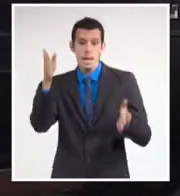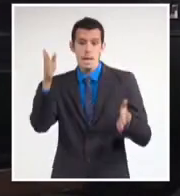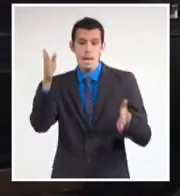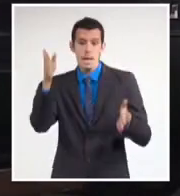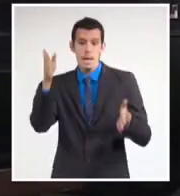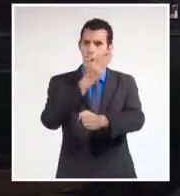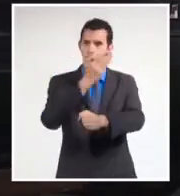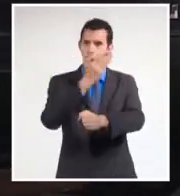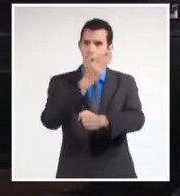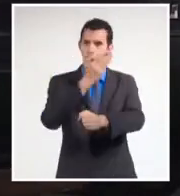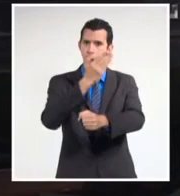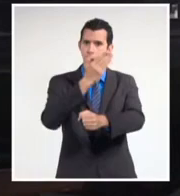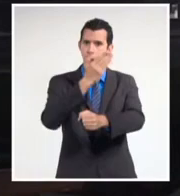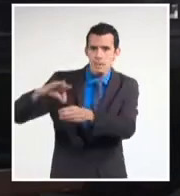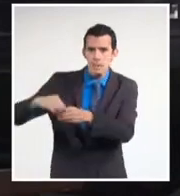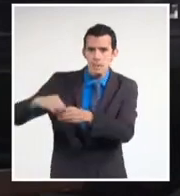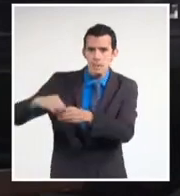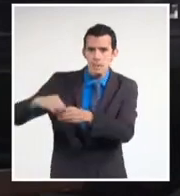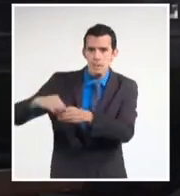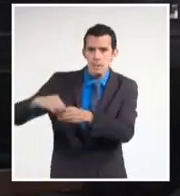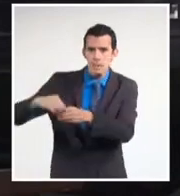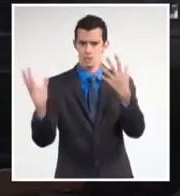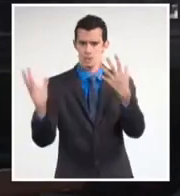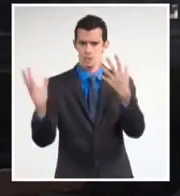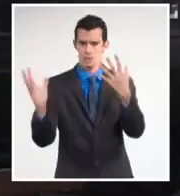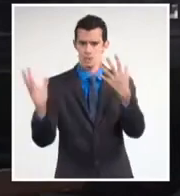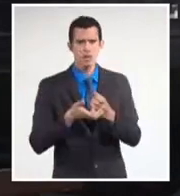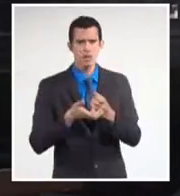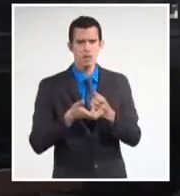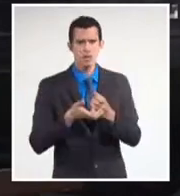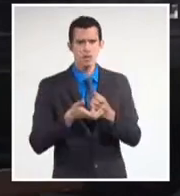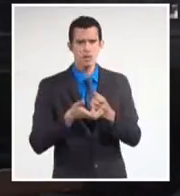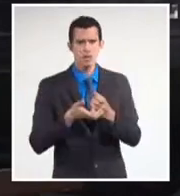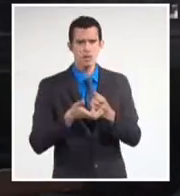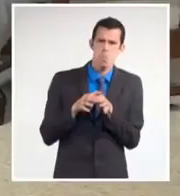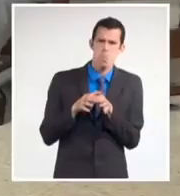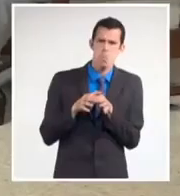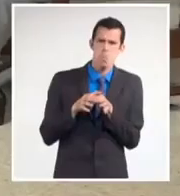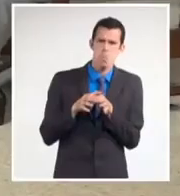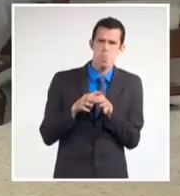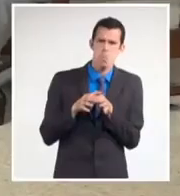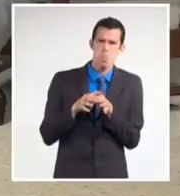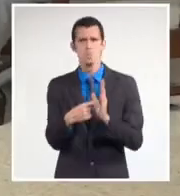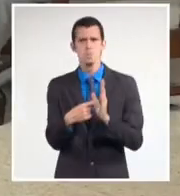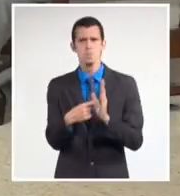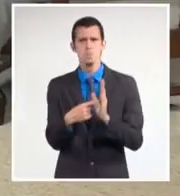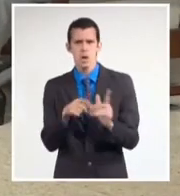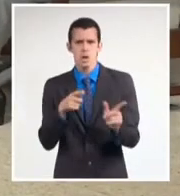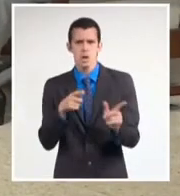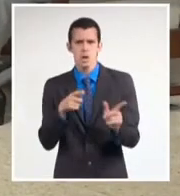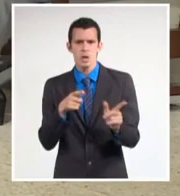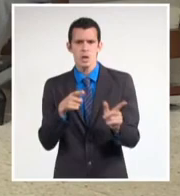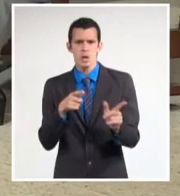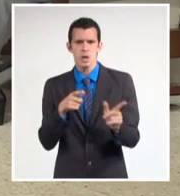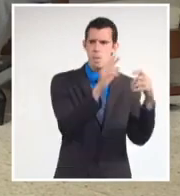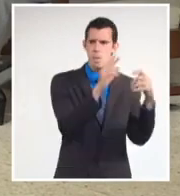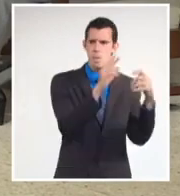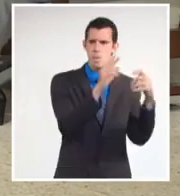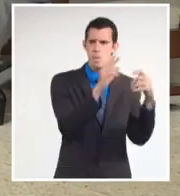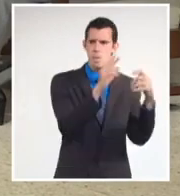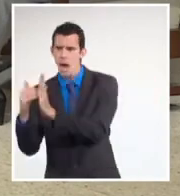término salvar, para salvar todo lo que significa la industria azucarera en nuestro país. Una industria que lleva también recursos, no